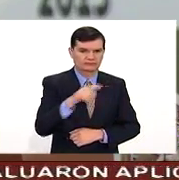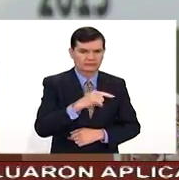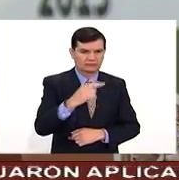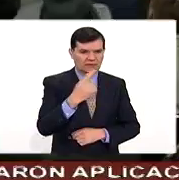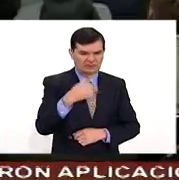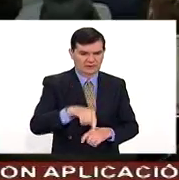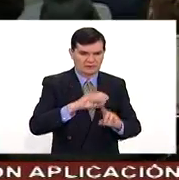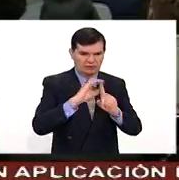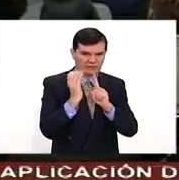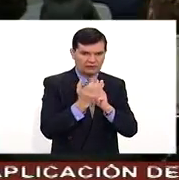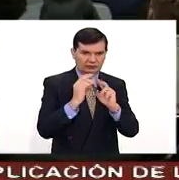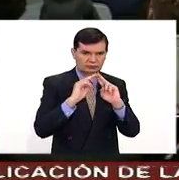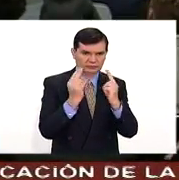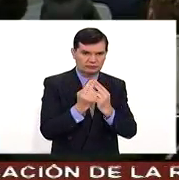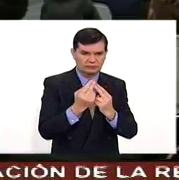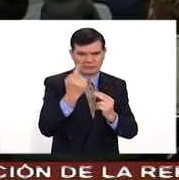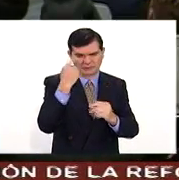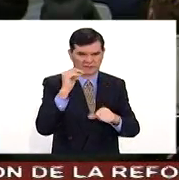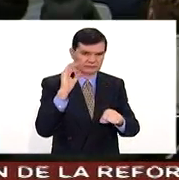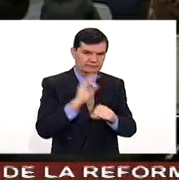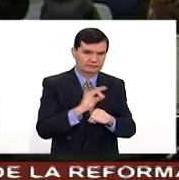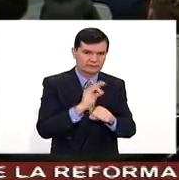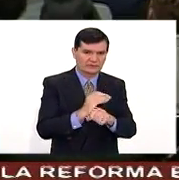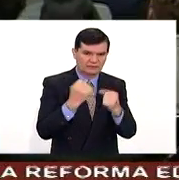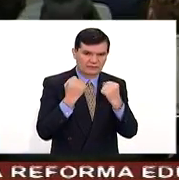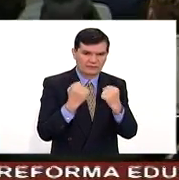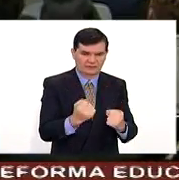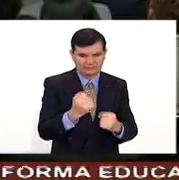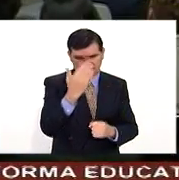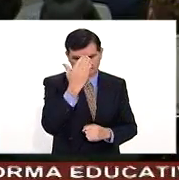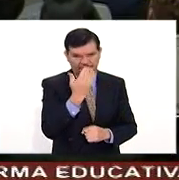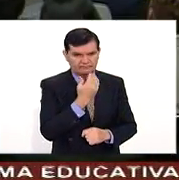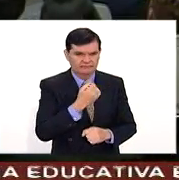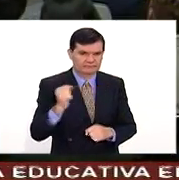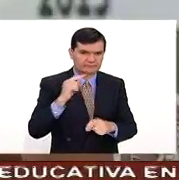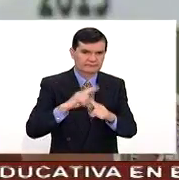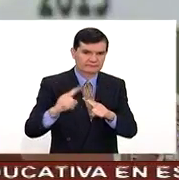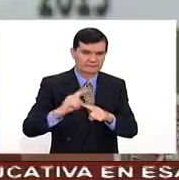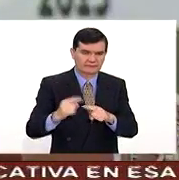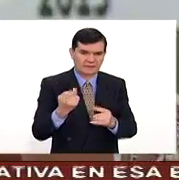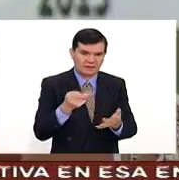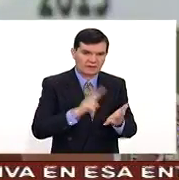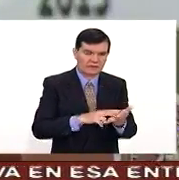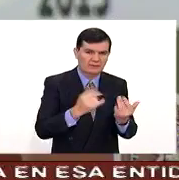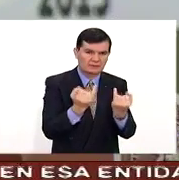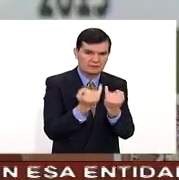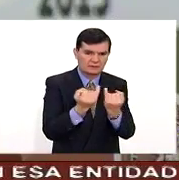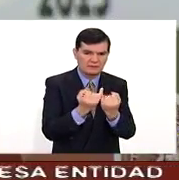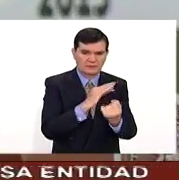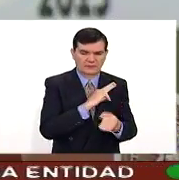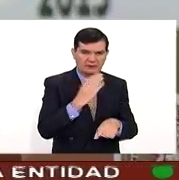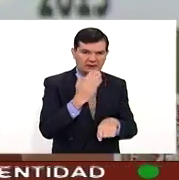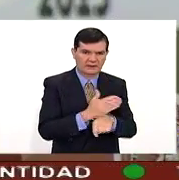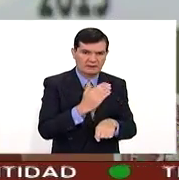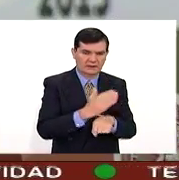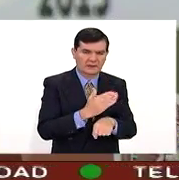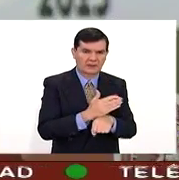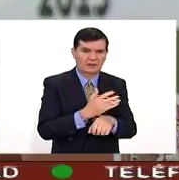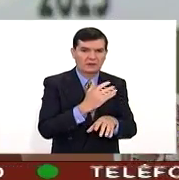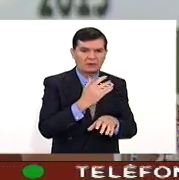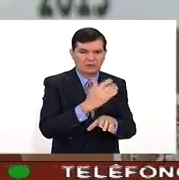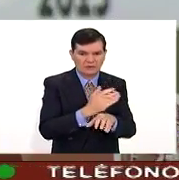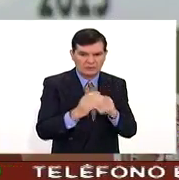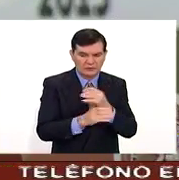Unión, precisamente para fortalecer las capacidades, pero además también sancionar conductas